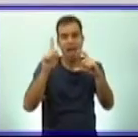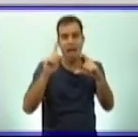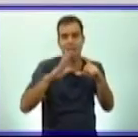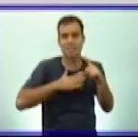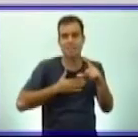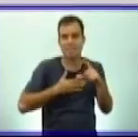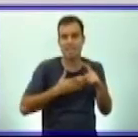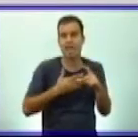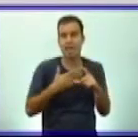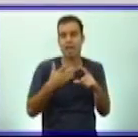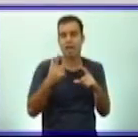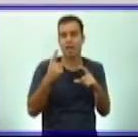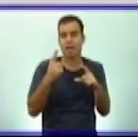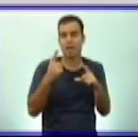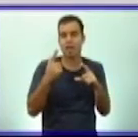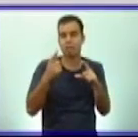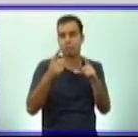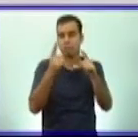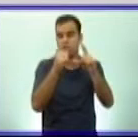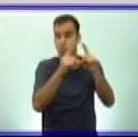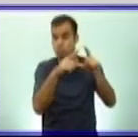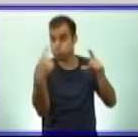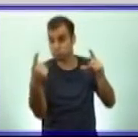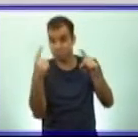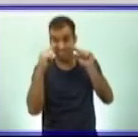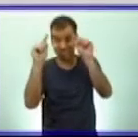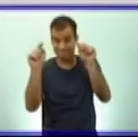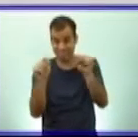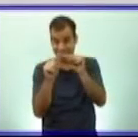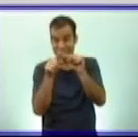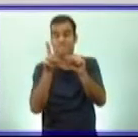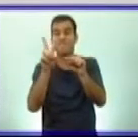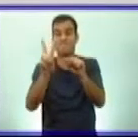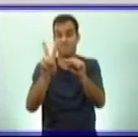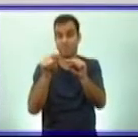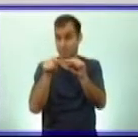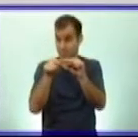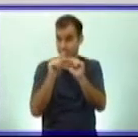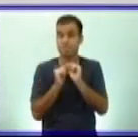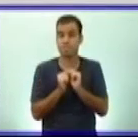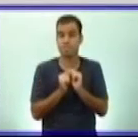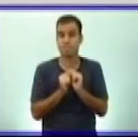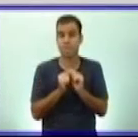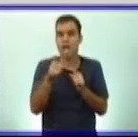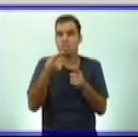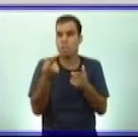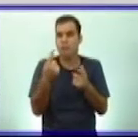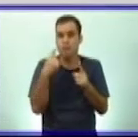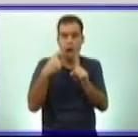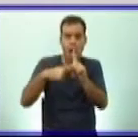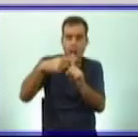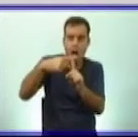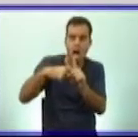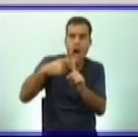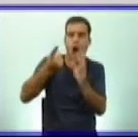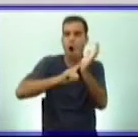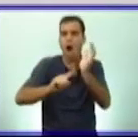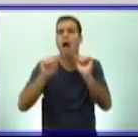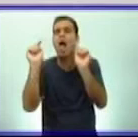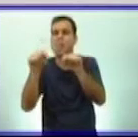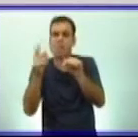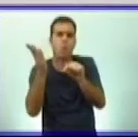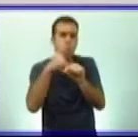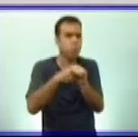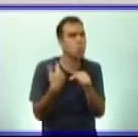un voltímetro. Y entonces, lo primero, describir que usted diferencie que las oscilaciones que